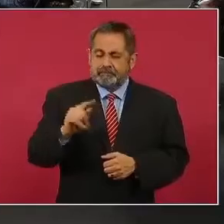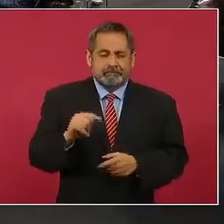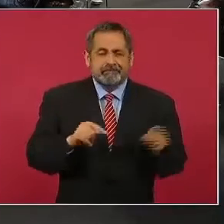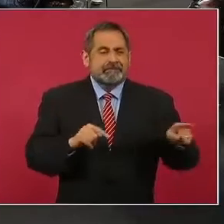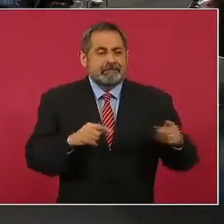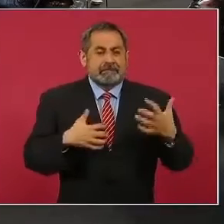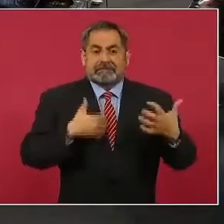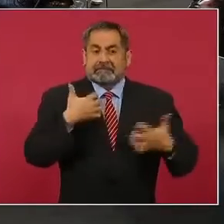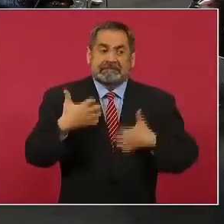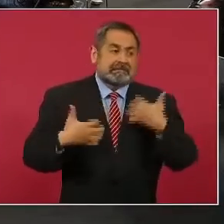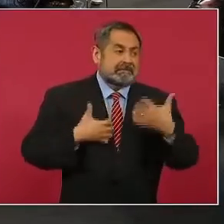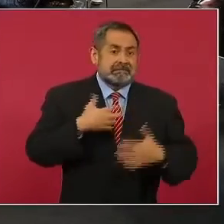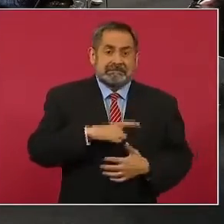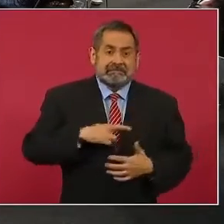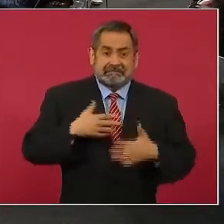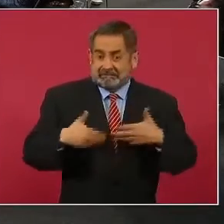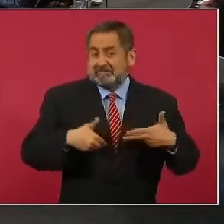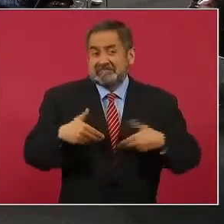les molestó